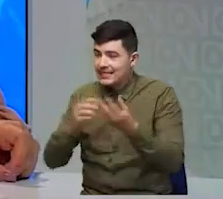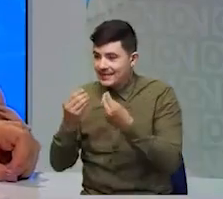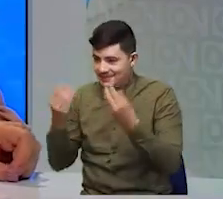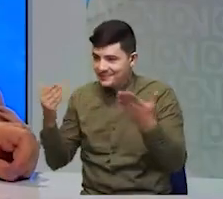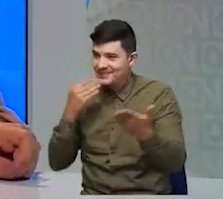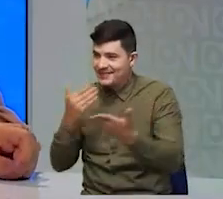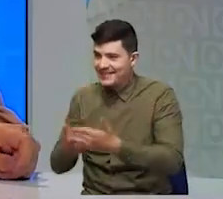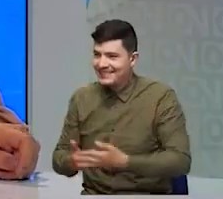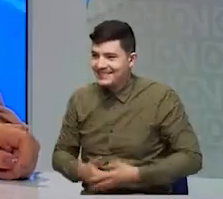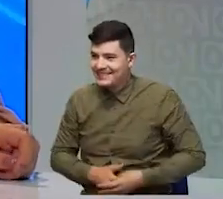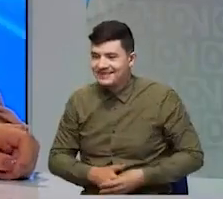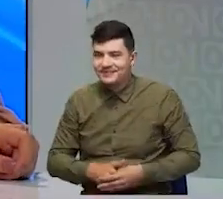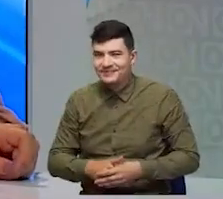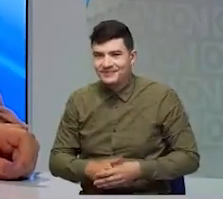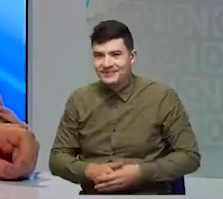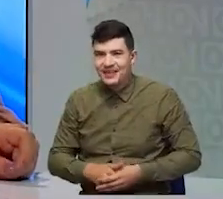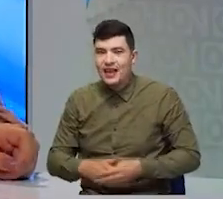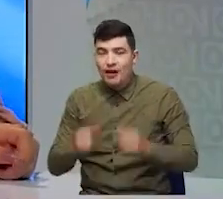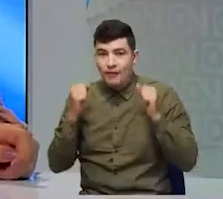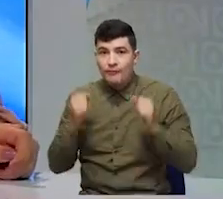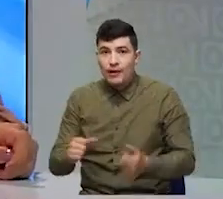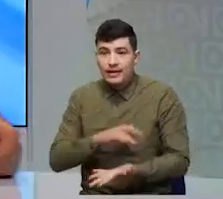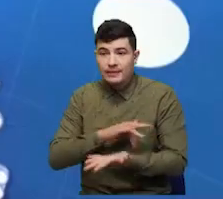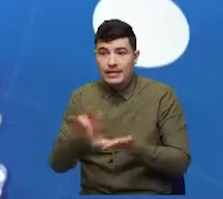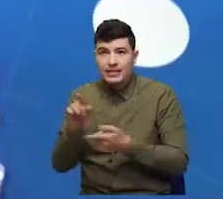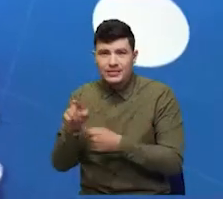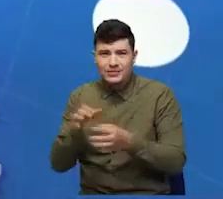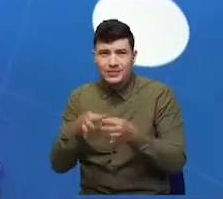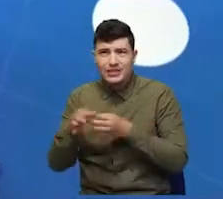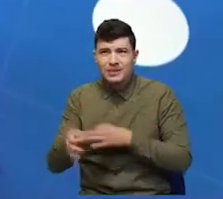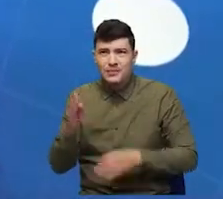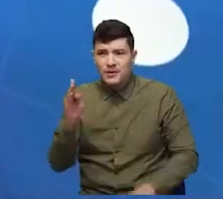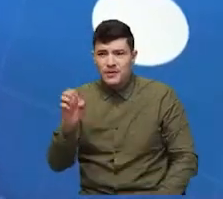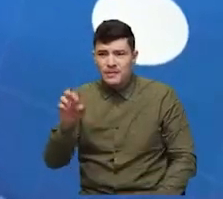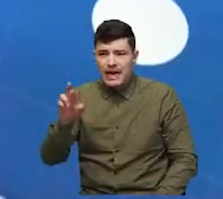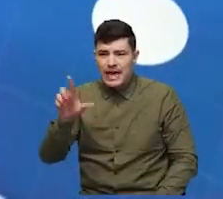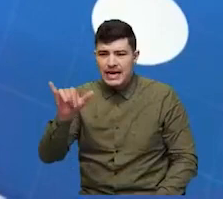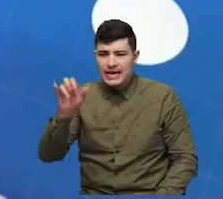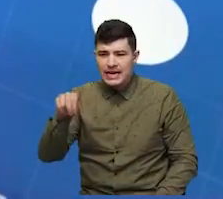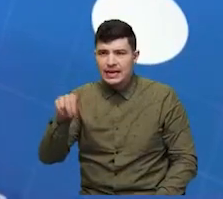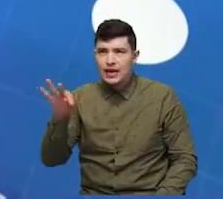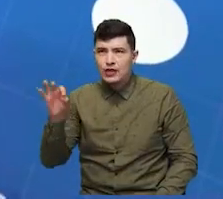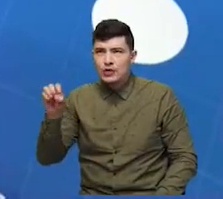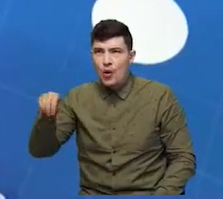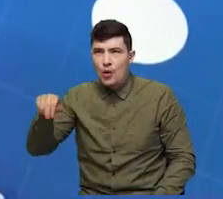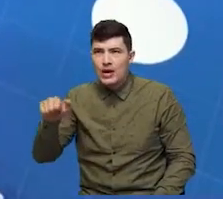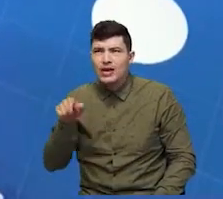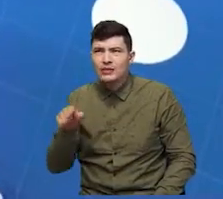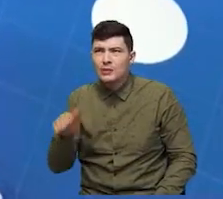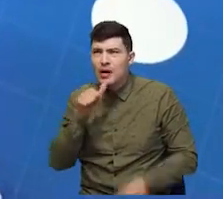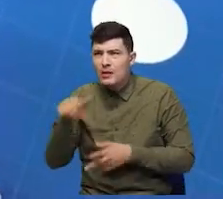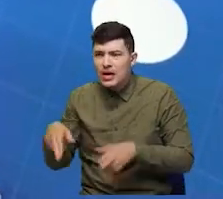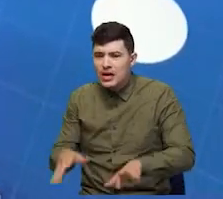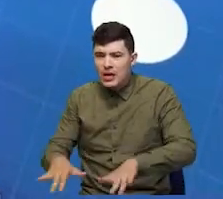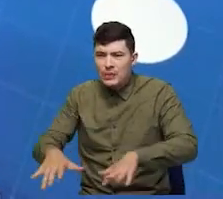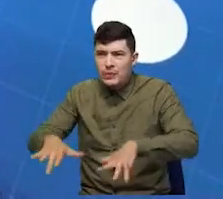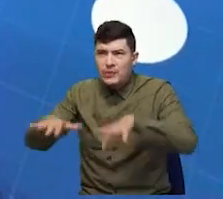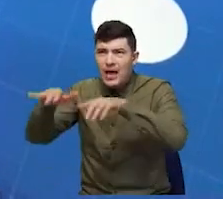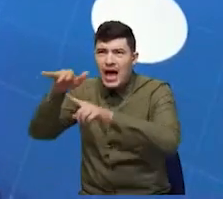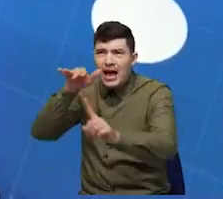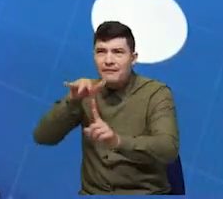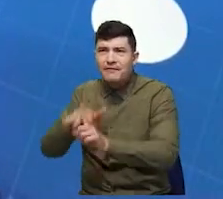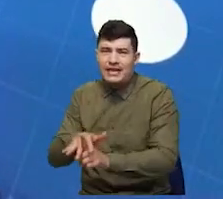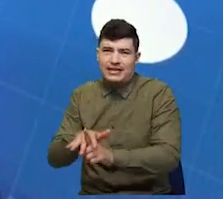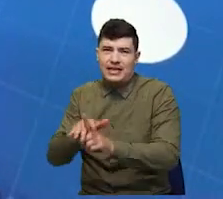Y una grave emergencia se presentó en el corregimiento de Berlinton debido a una inundación que destruyó cultivos de cebolla y